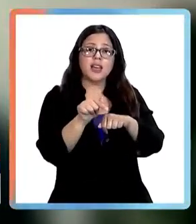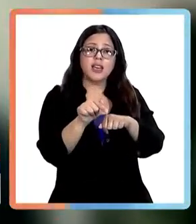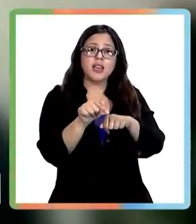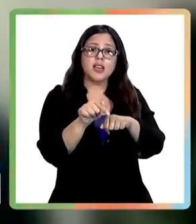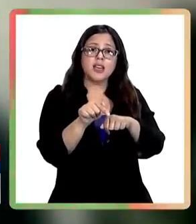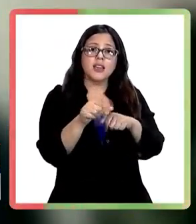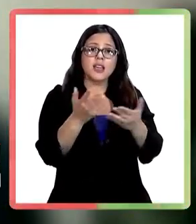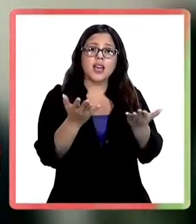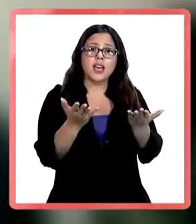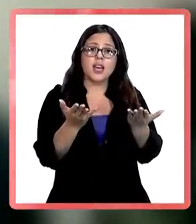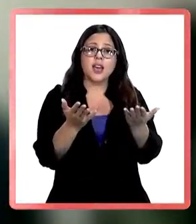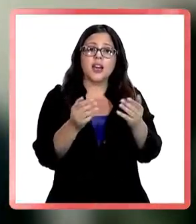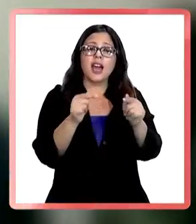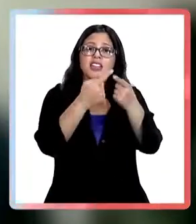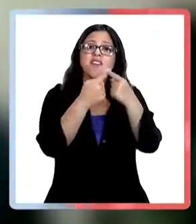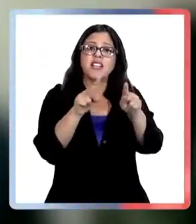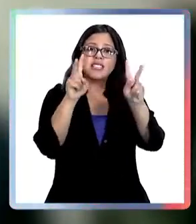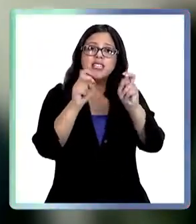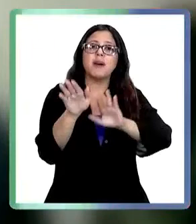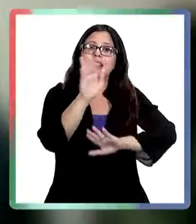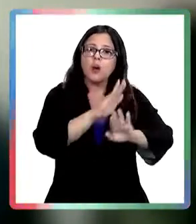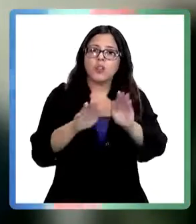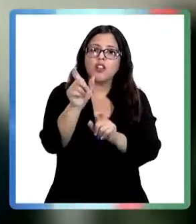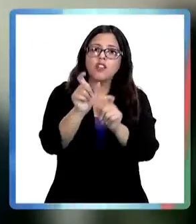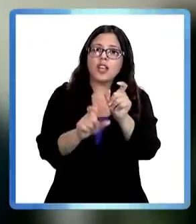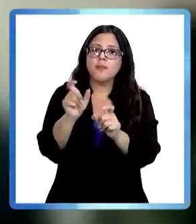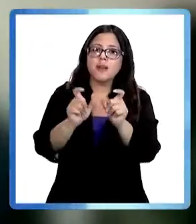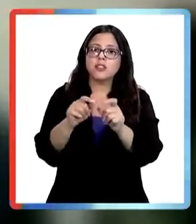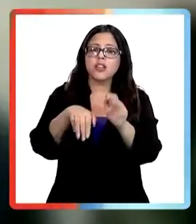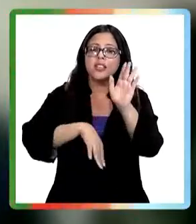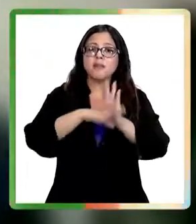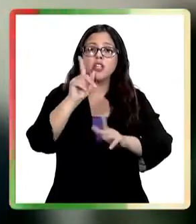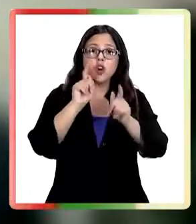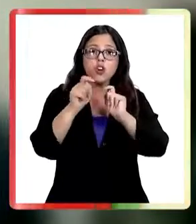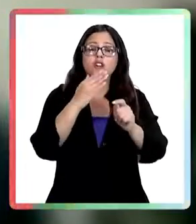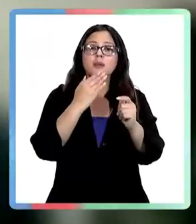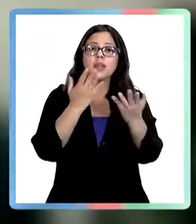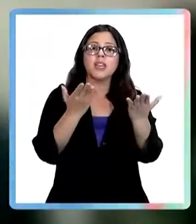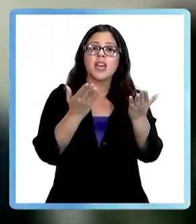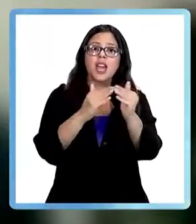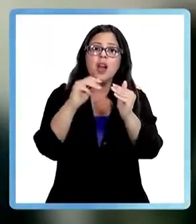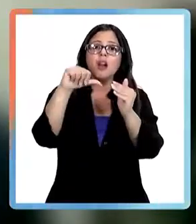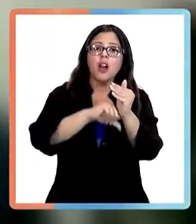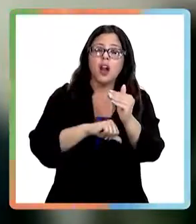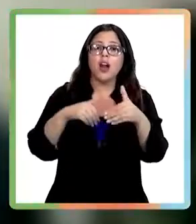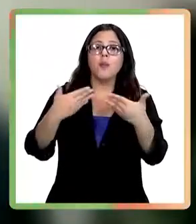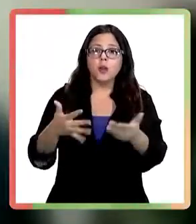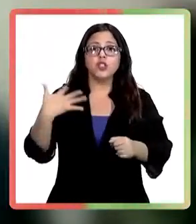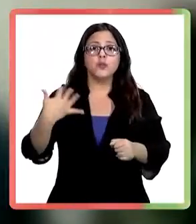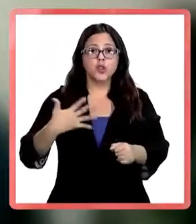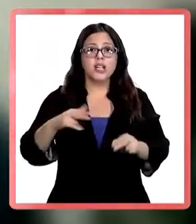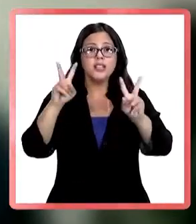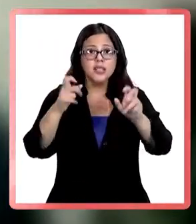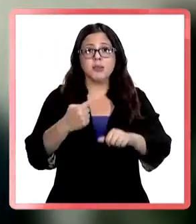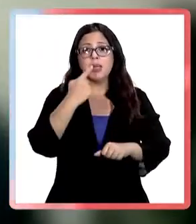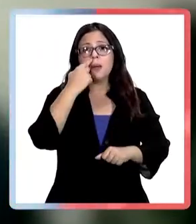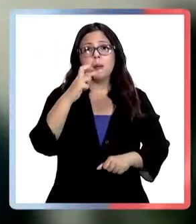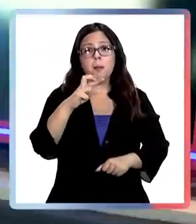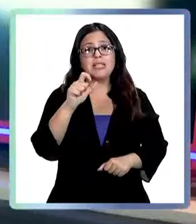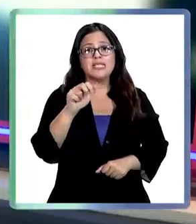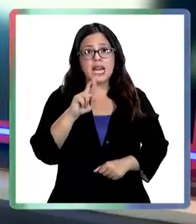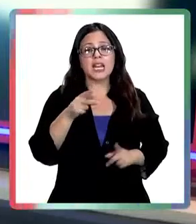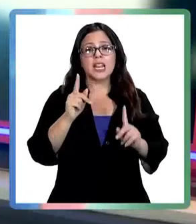cuanto a aislamiento y en cuanto a resguardo a las personas de mayor riesgo. Así que toda la razón en mantener la importancia del testeo todavía,